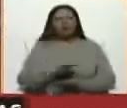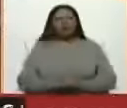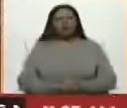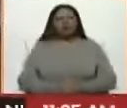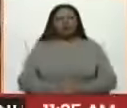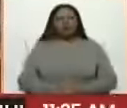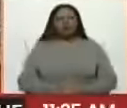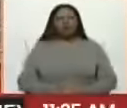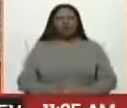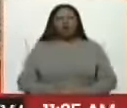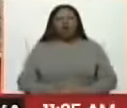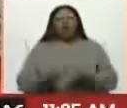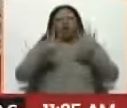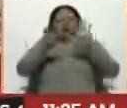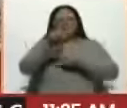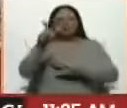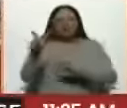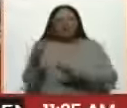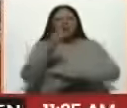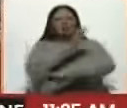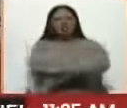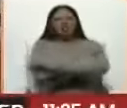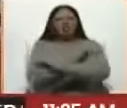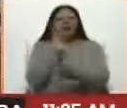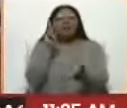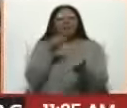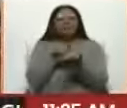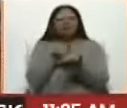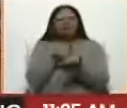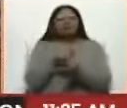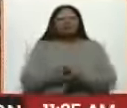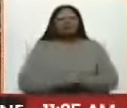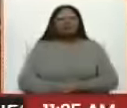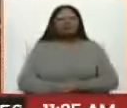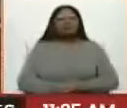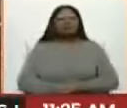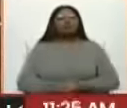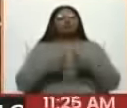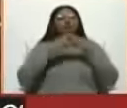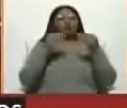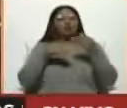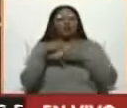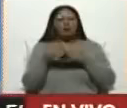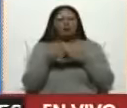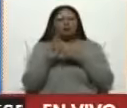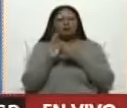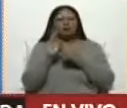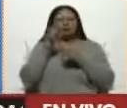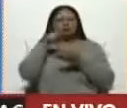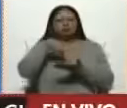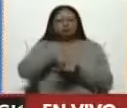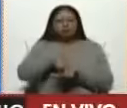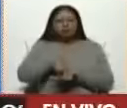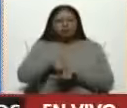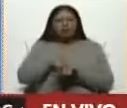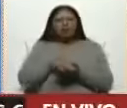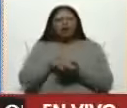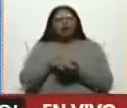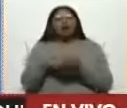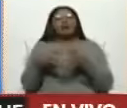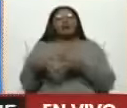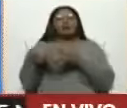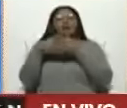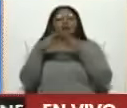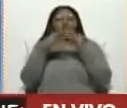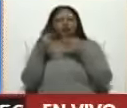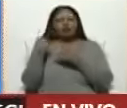Porque los 9 candidatos de oposición, los 9 patarucos, todos tendrían que bajarle la cabeza al imperialismo. Todos